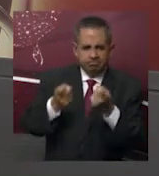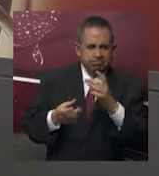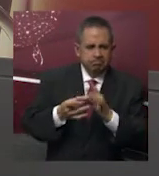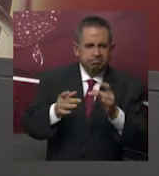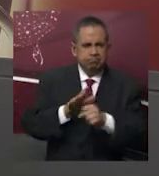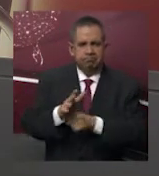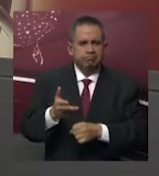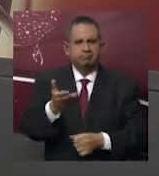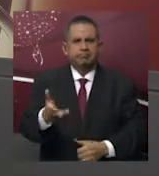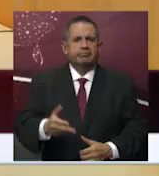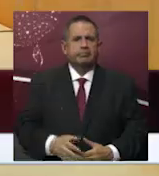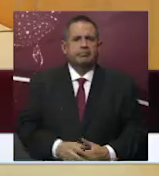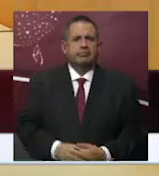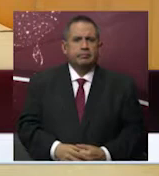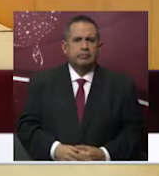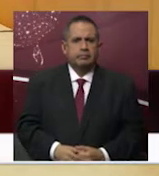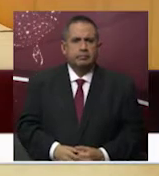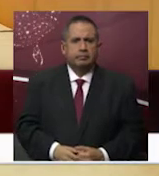fueron las siguientes.